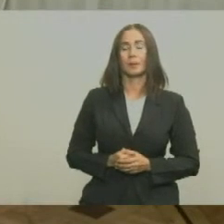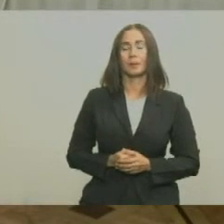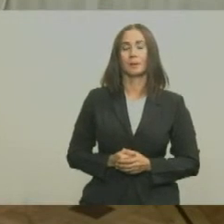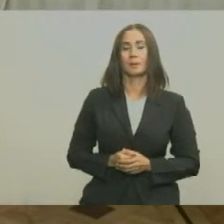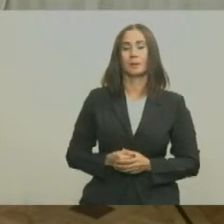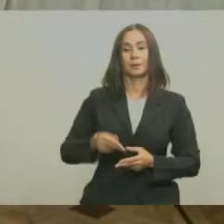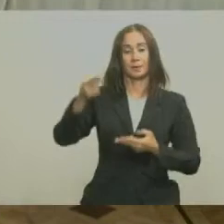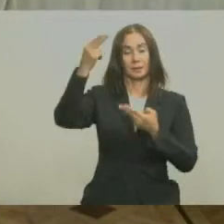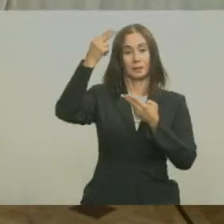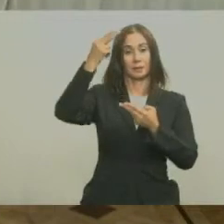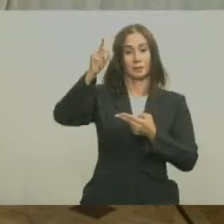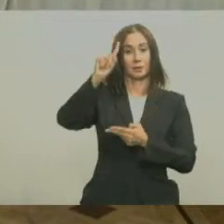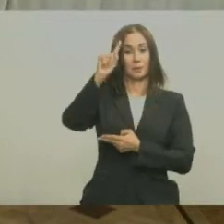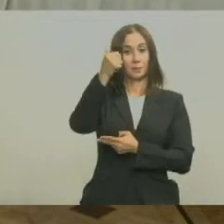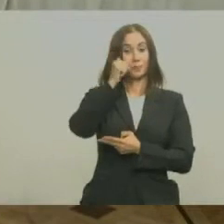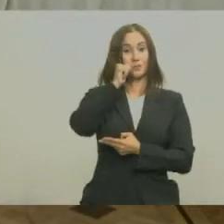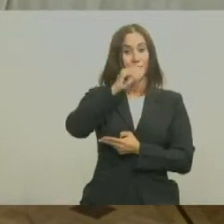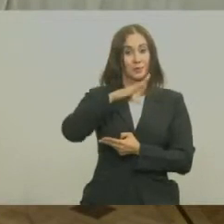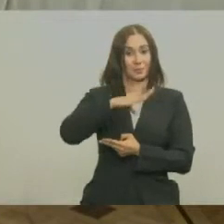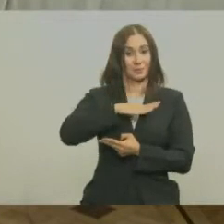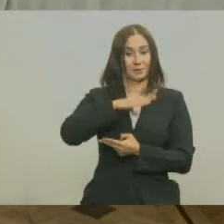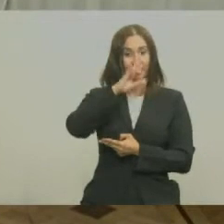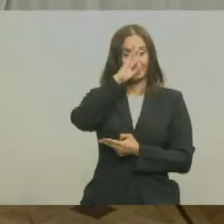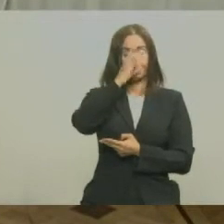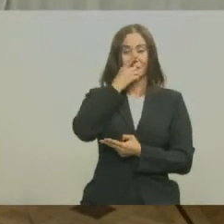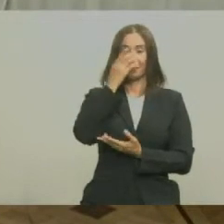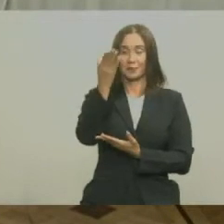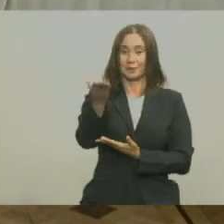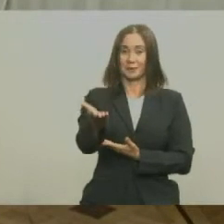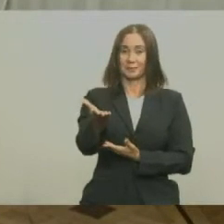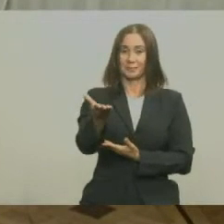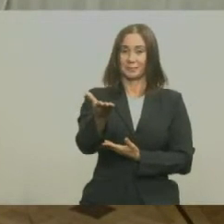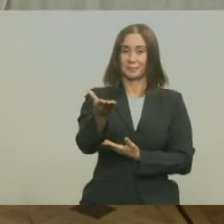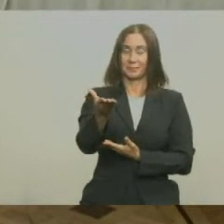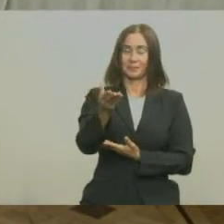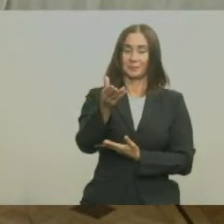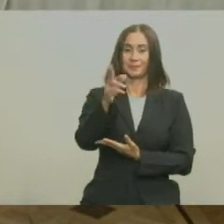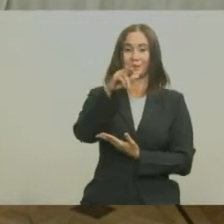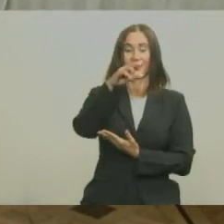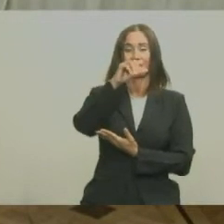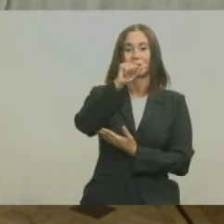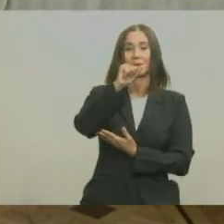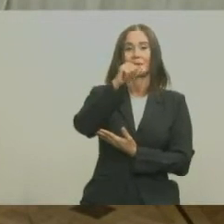excelentísima primera dama de la República Dominicana, doña Raquel Arbaje,